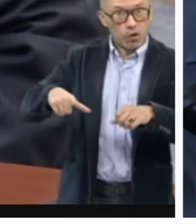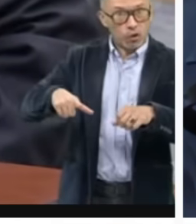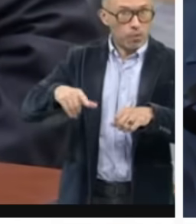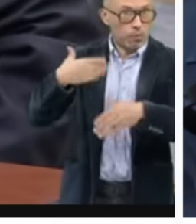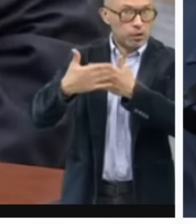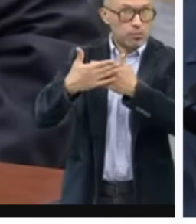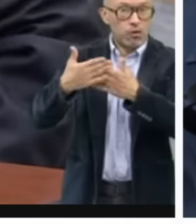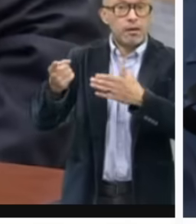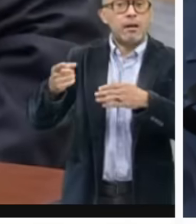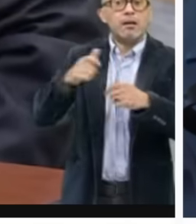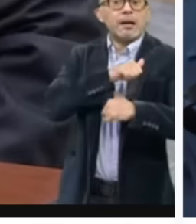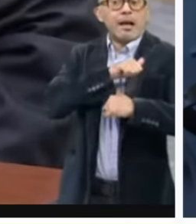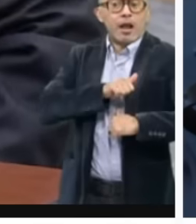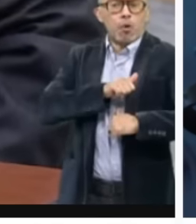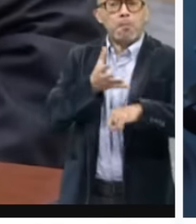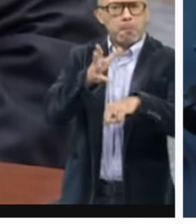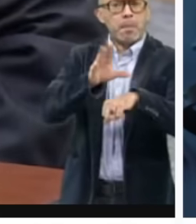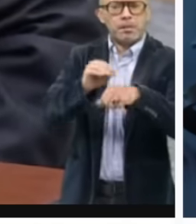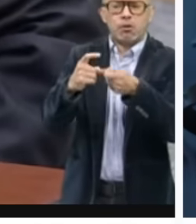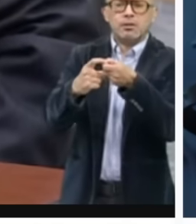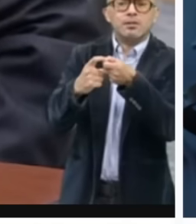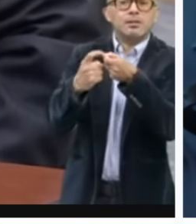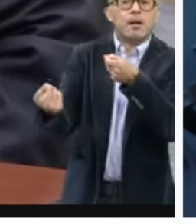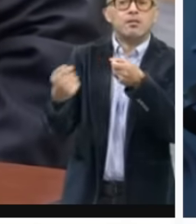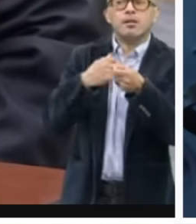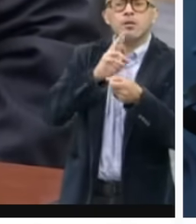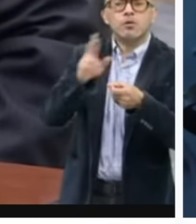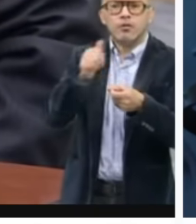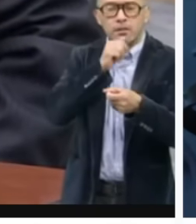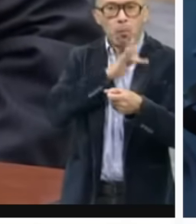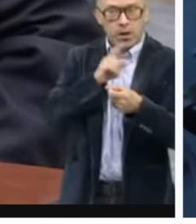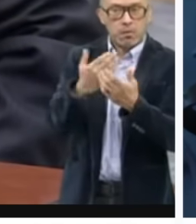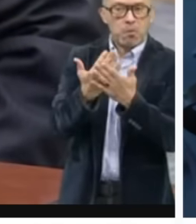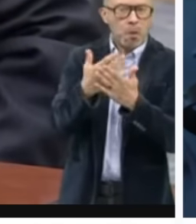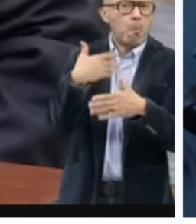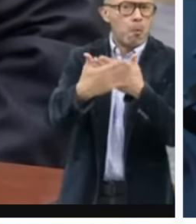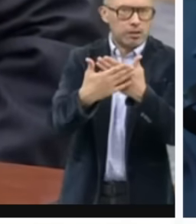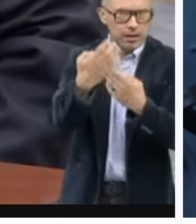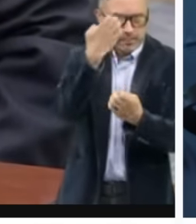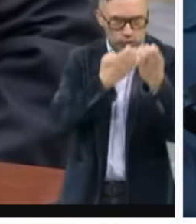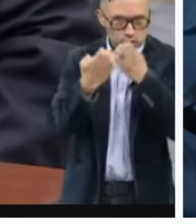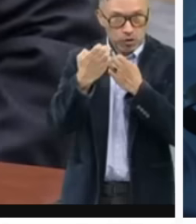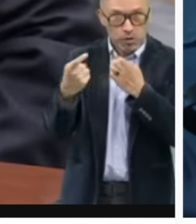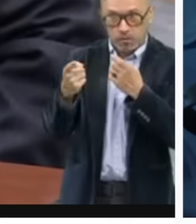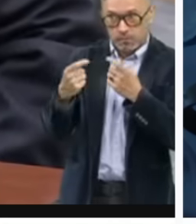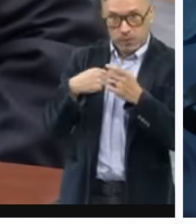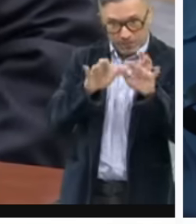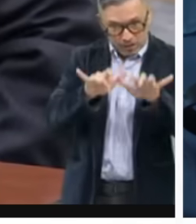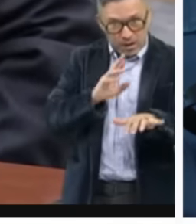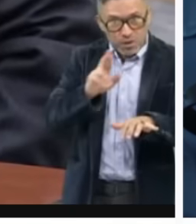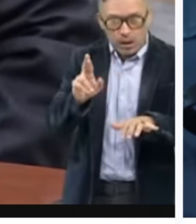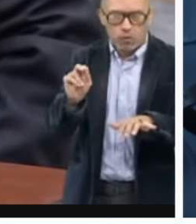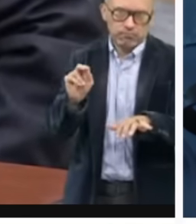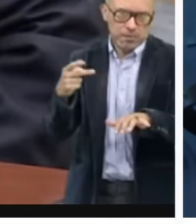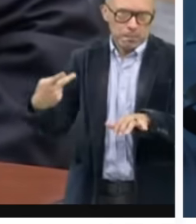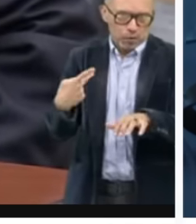requisito de separación de cargo. En cambio, estamos respondiendo que en su momento haremos la valoración. Me parece que es una pregunta distinta. Y por esa